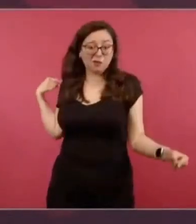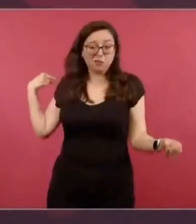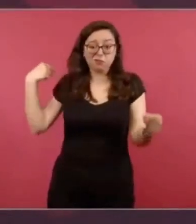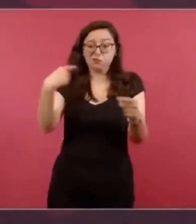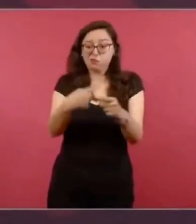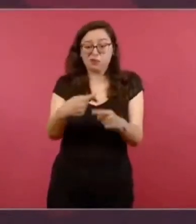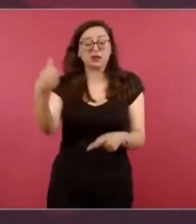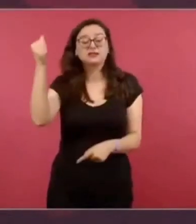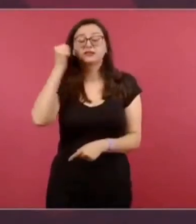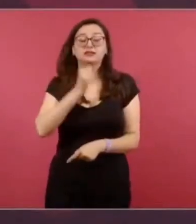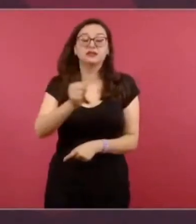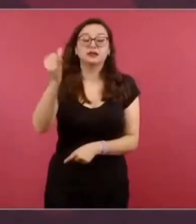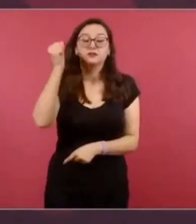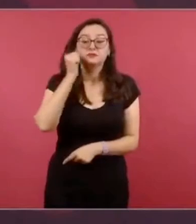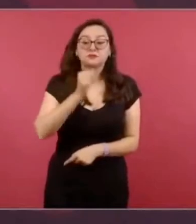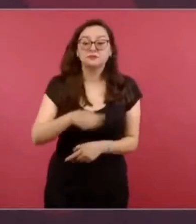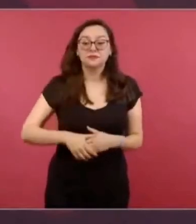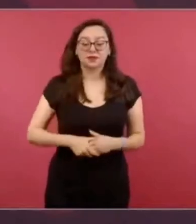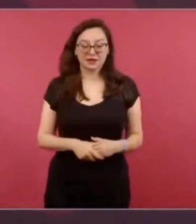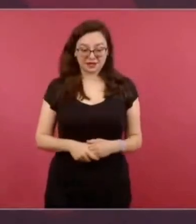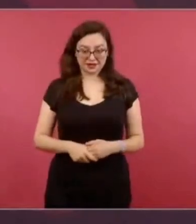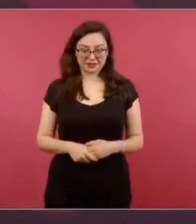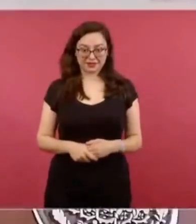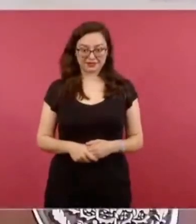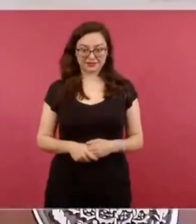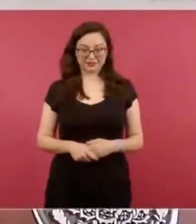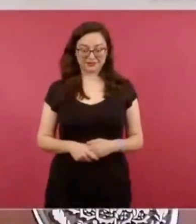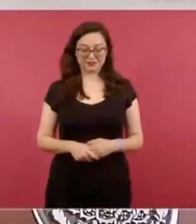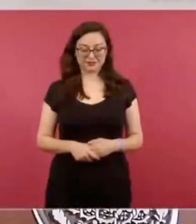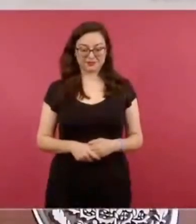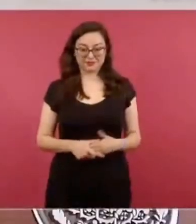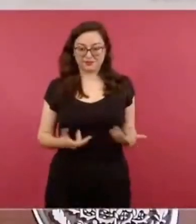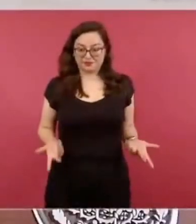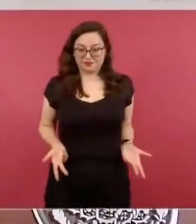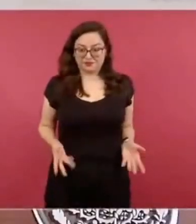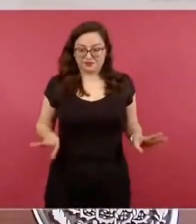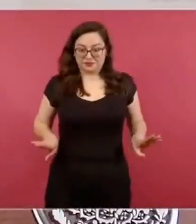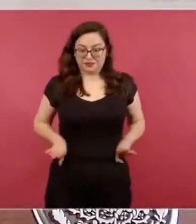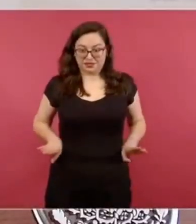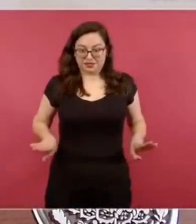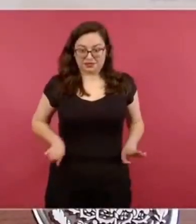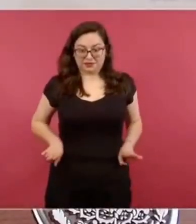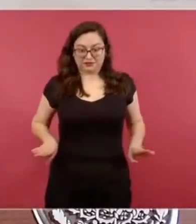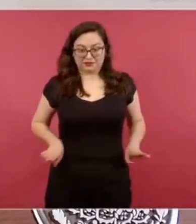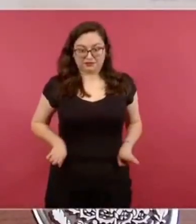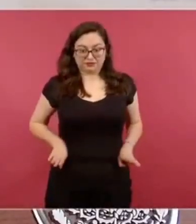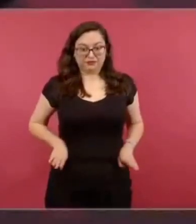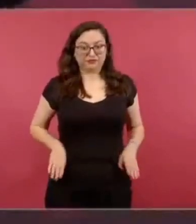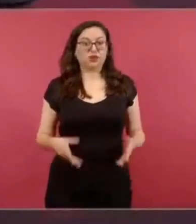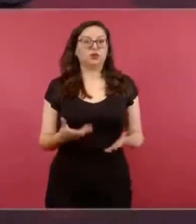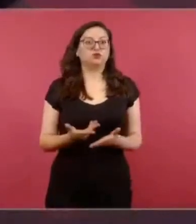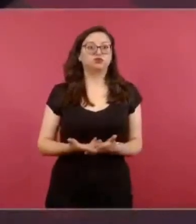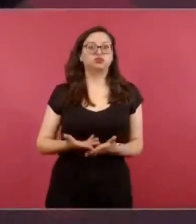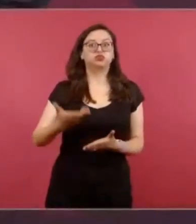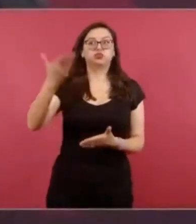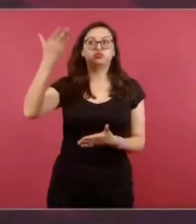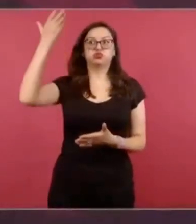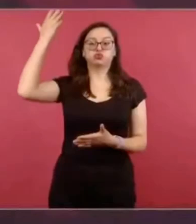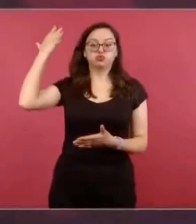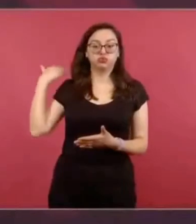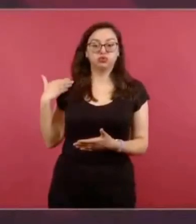ya lo hemos dicho, que no fueron ellos los que crearon a los polcos en la época de Santana,